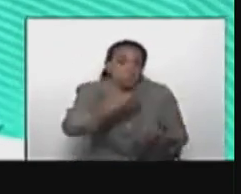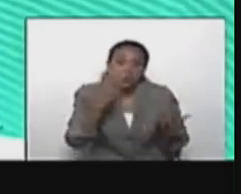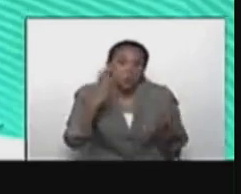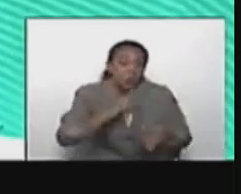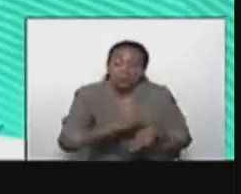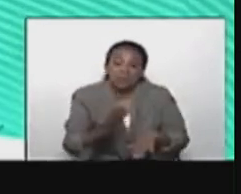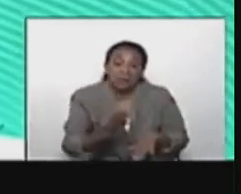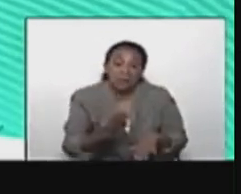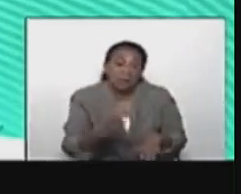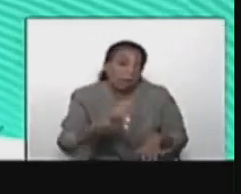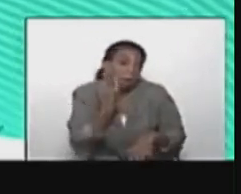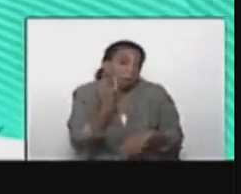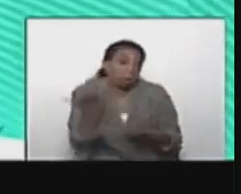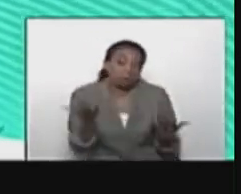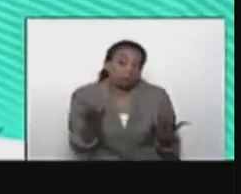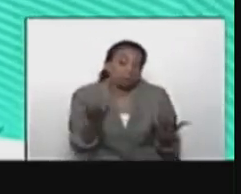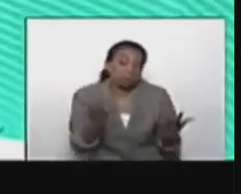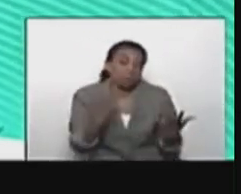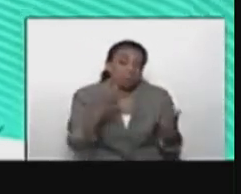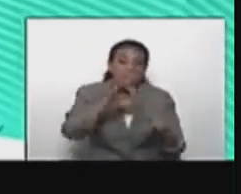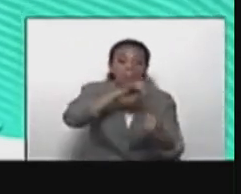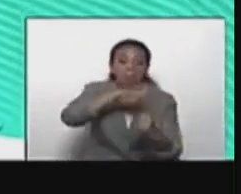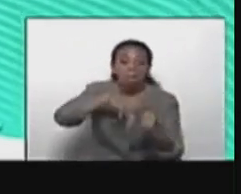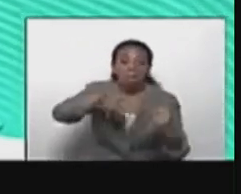mentir, de manipular.